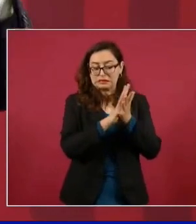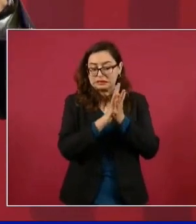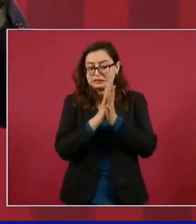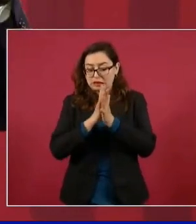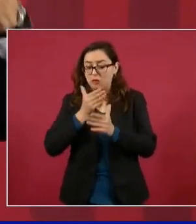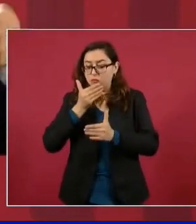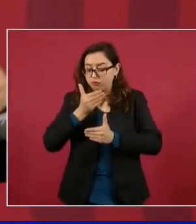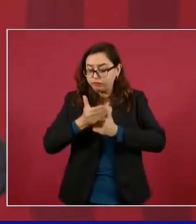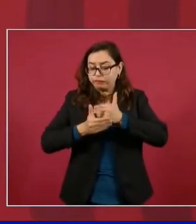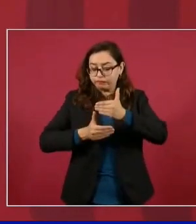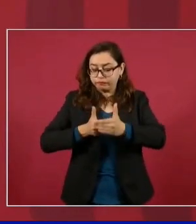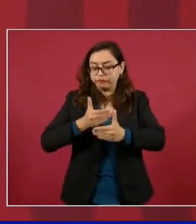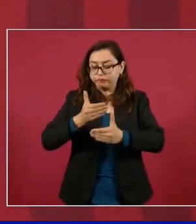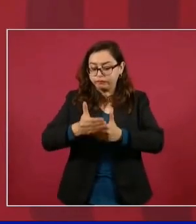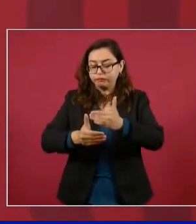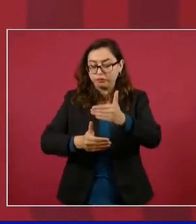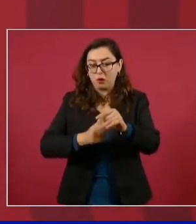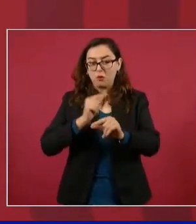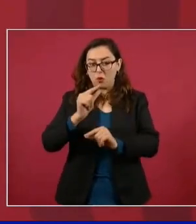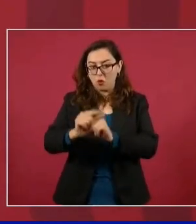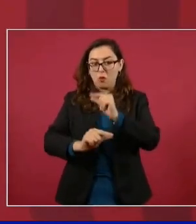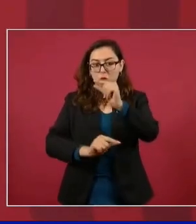a dejar